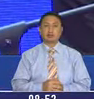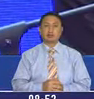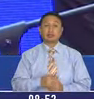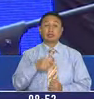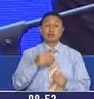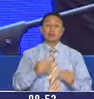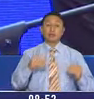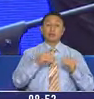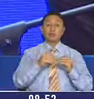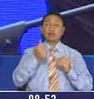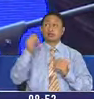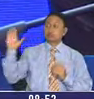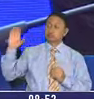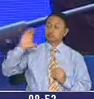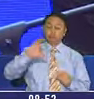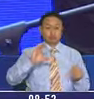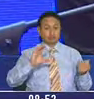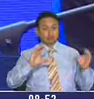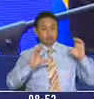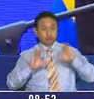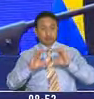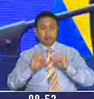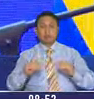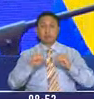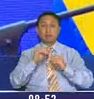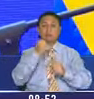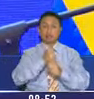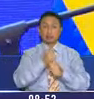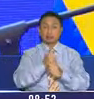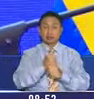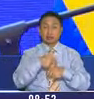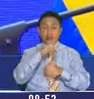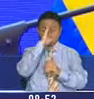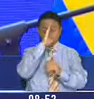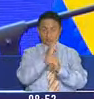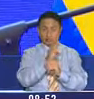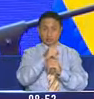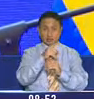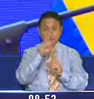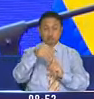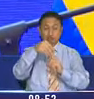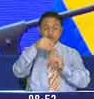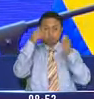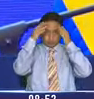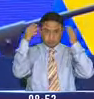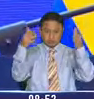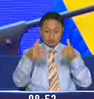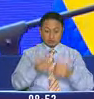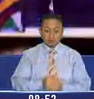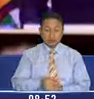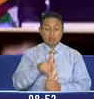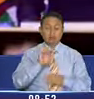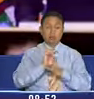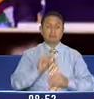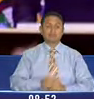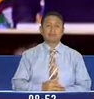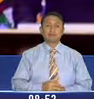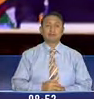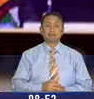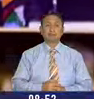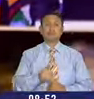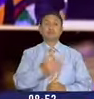más inversiones y para crear más puestos de trabajo, que es nuestro objetivo y prioridad número uno en el país. En la